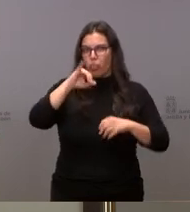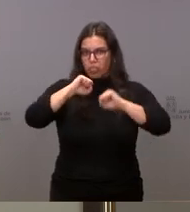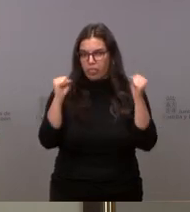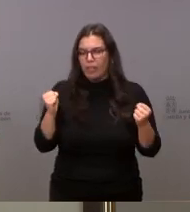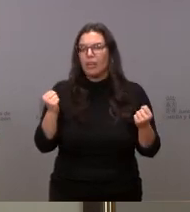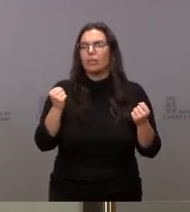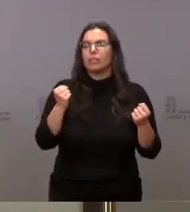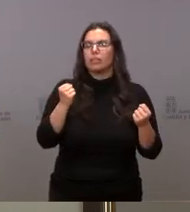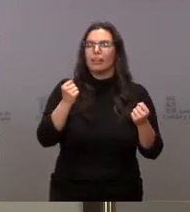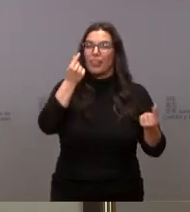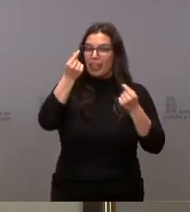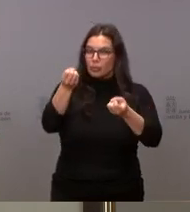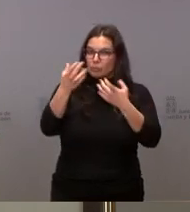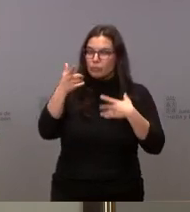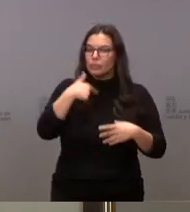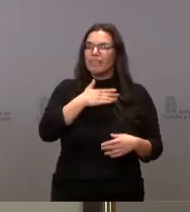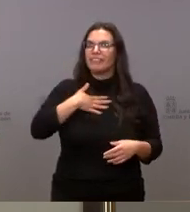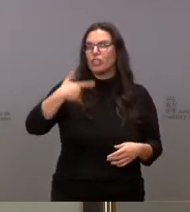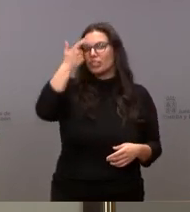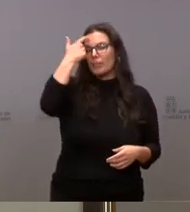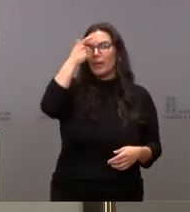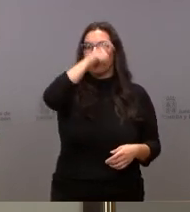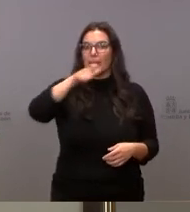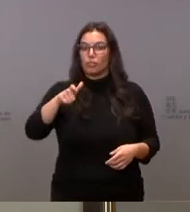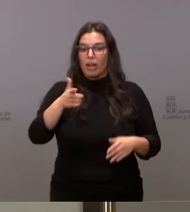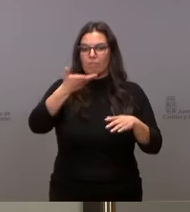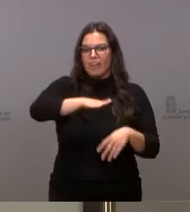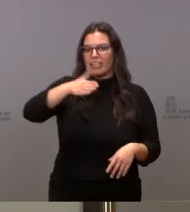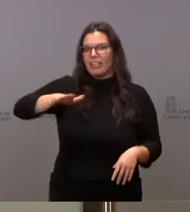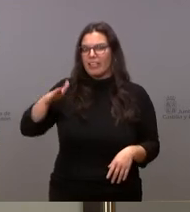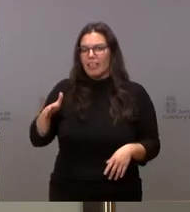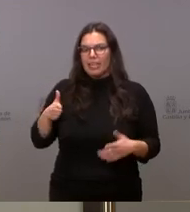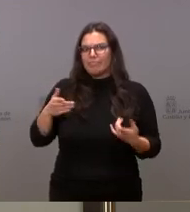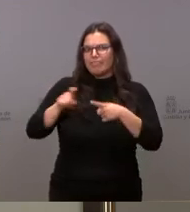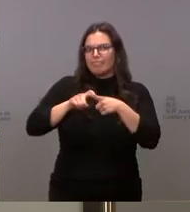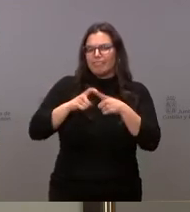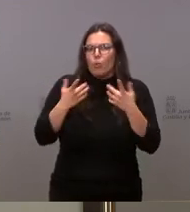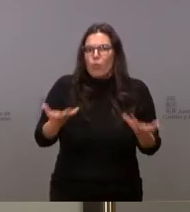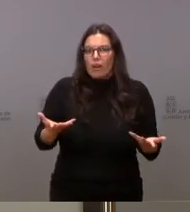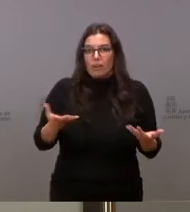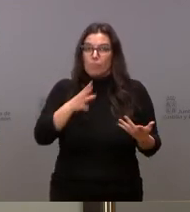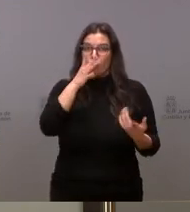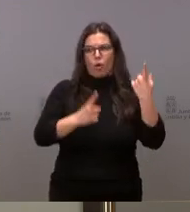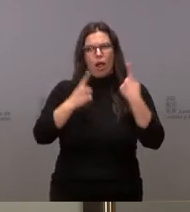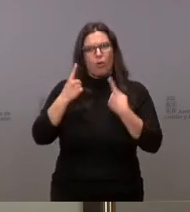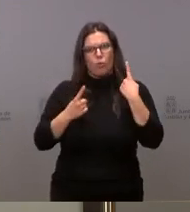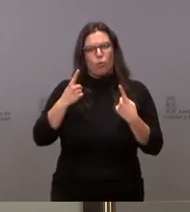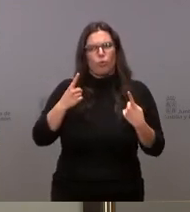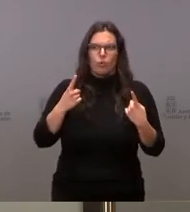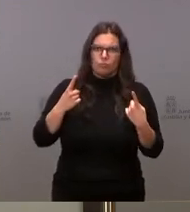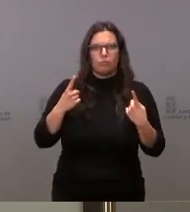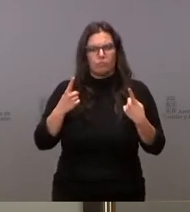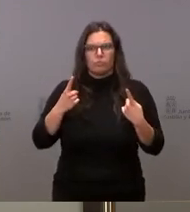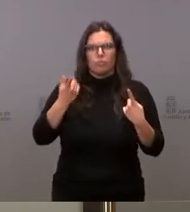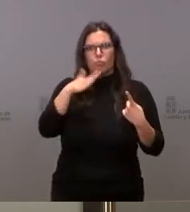esos datos que ha dado con el perfil de las personas que están muriendo porque ha habido algunos días en los que las muertes han sido bastante